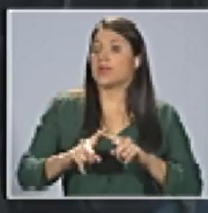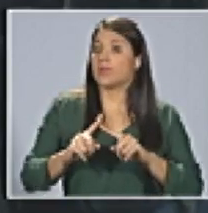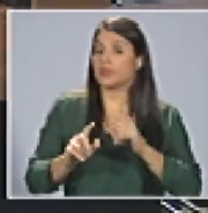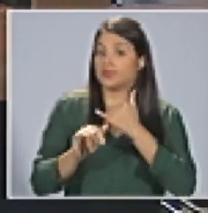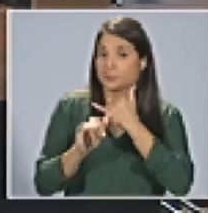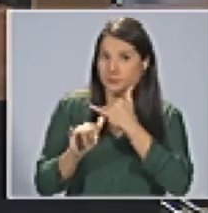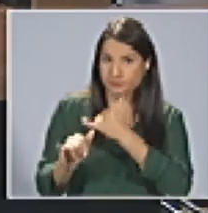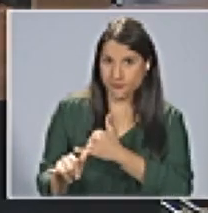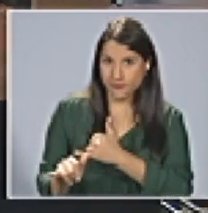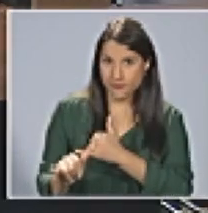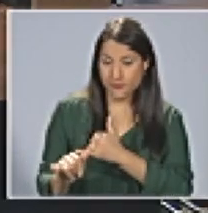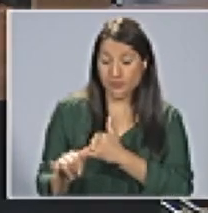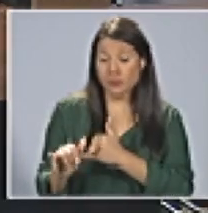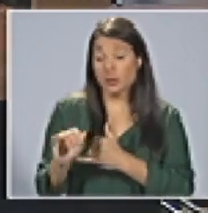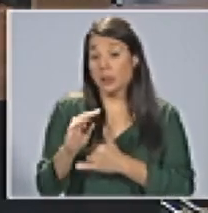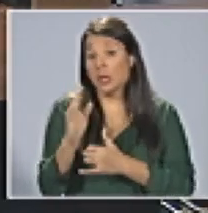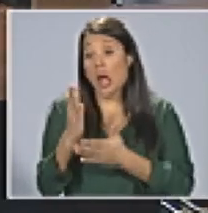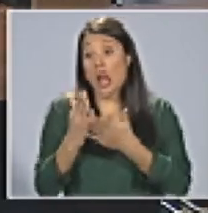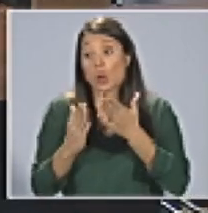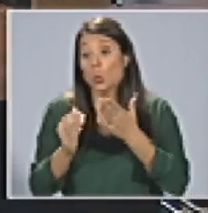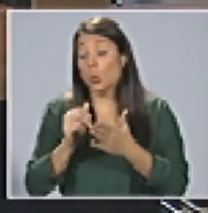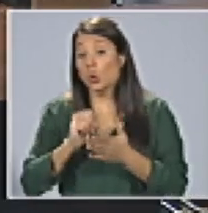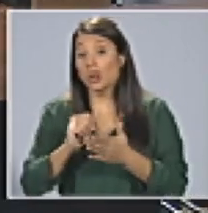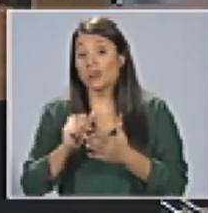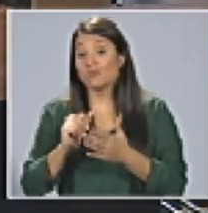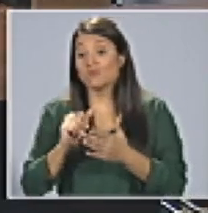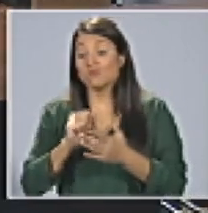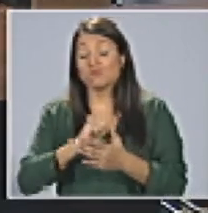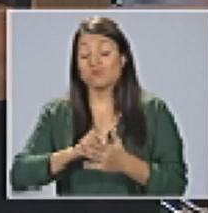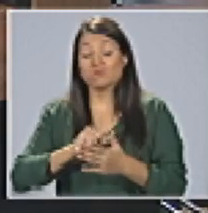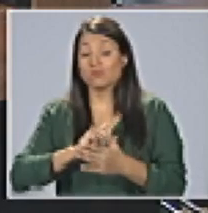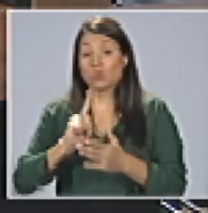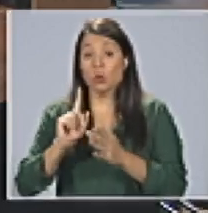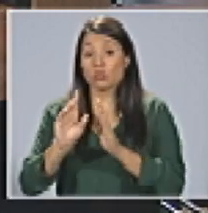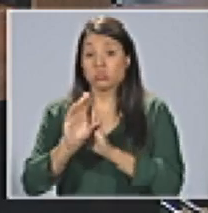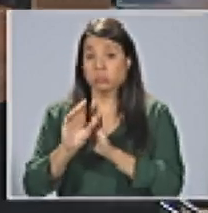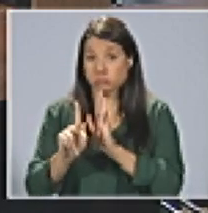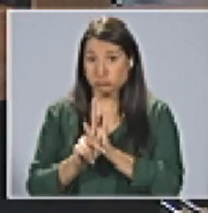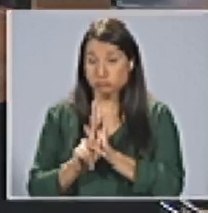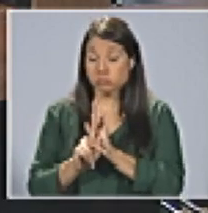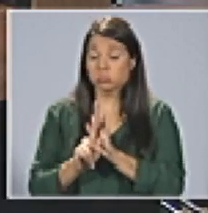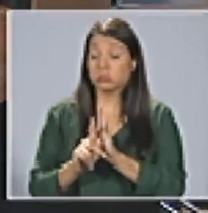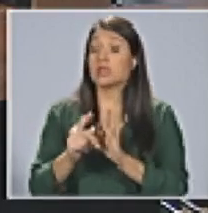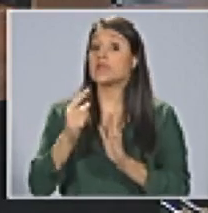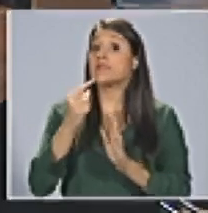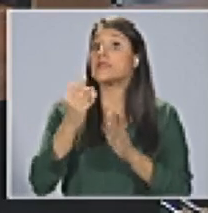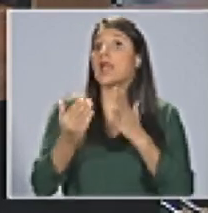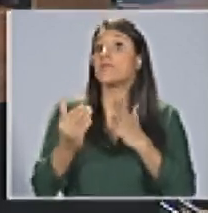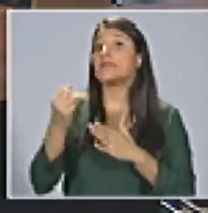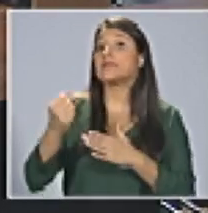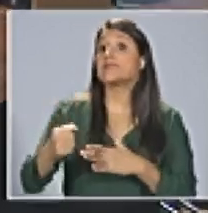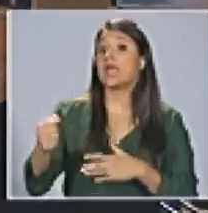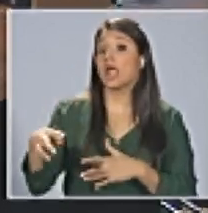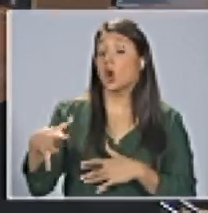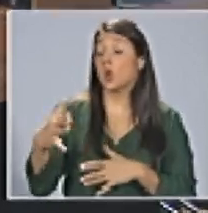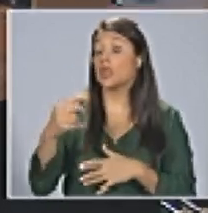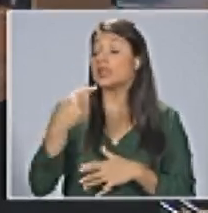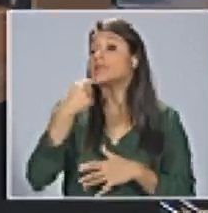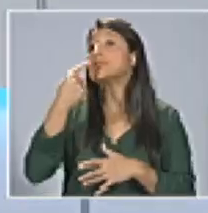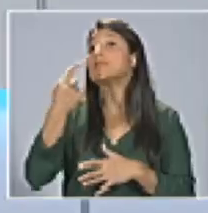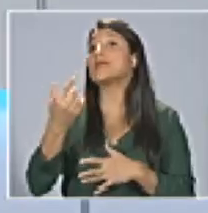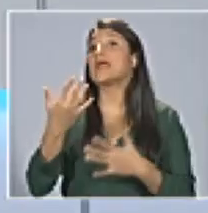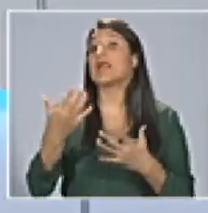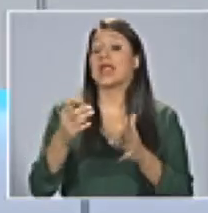y eventualmente alguna acción de inconstitucionalidad, la Sala Constitucional señale que el derecho de